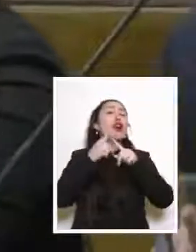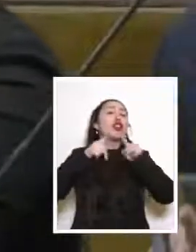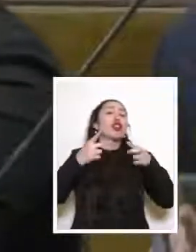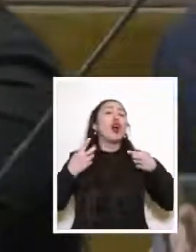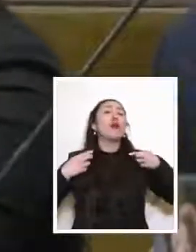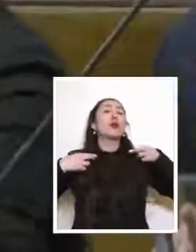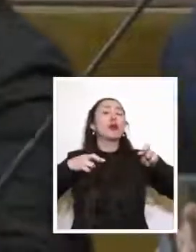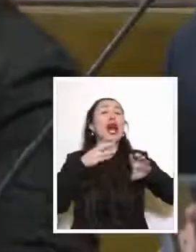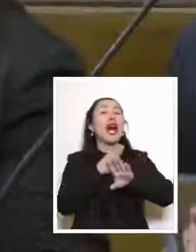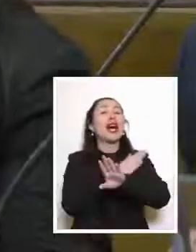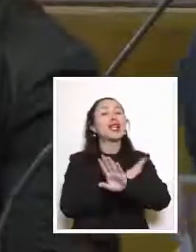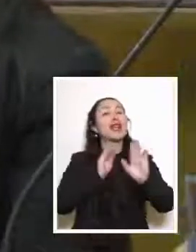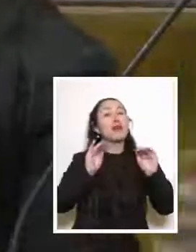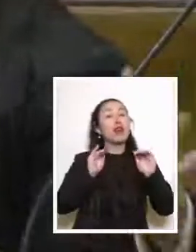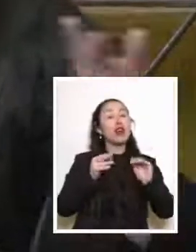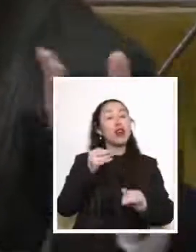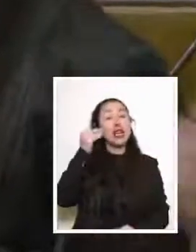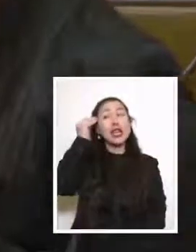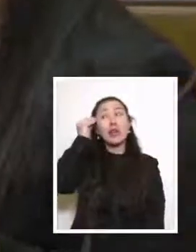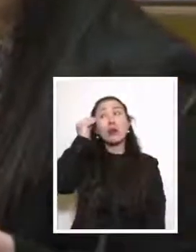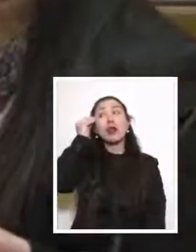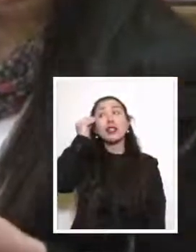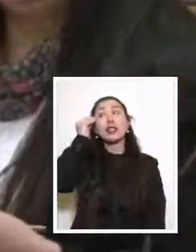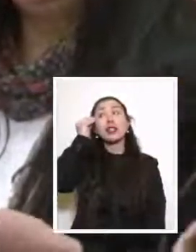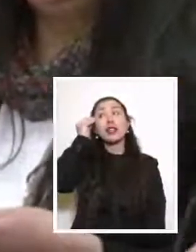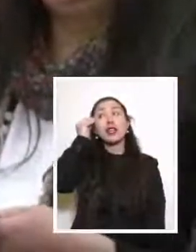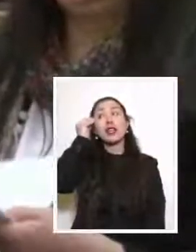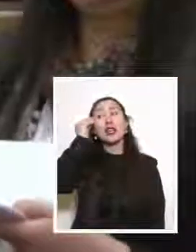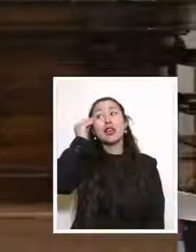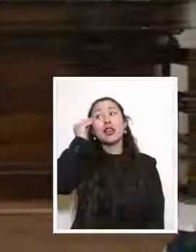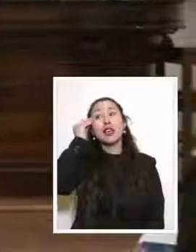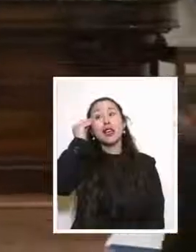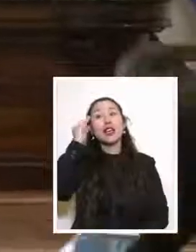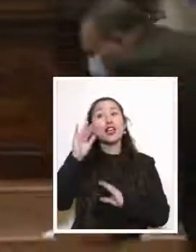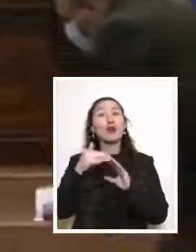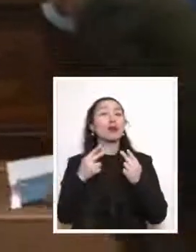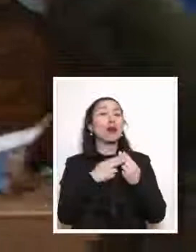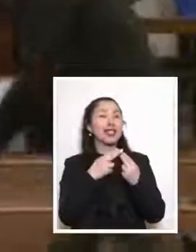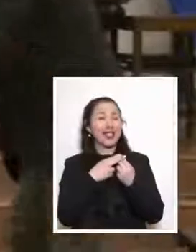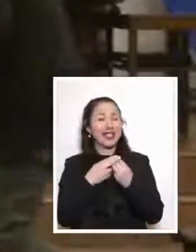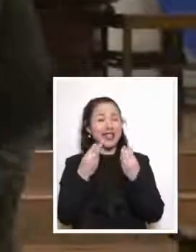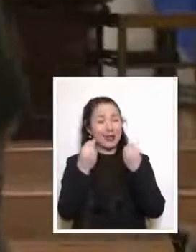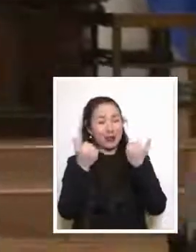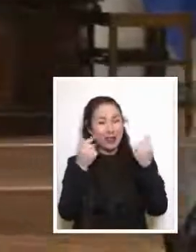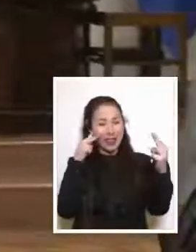Antes de despedirnos, afuera nos encontramos porque hay un café para que conversemos un ratito más. Que estén bien.